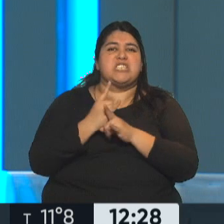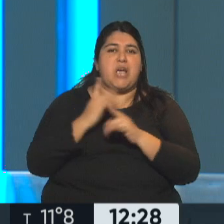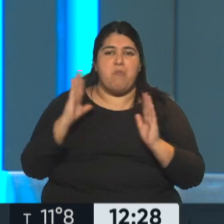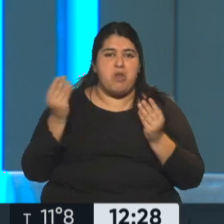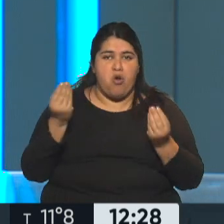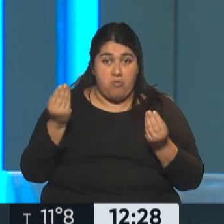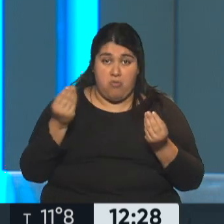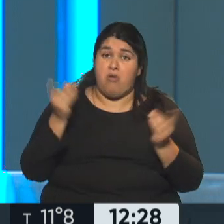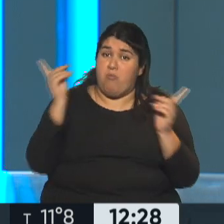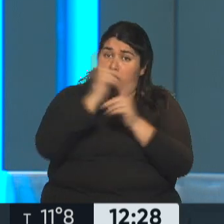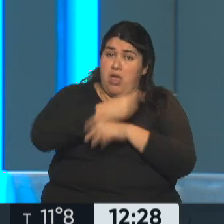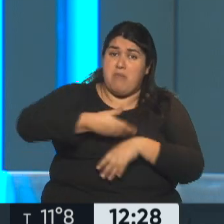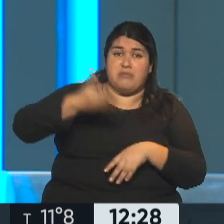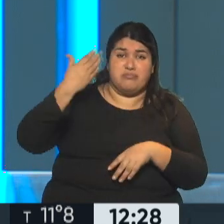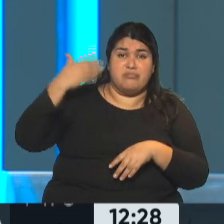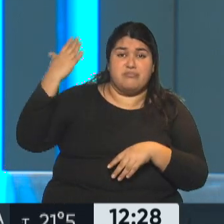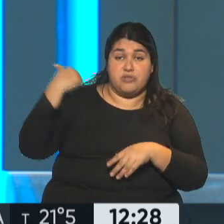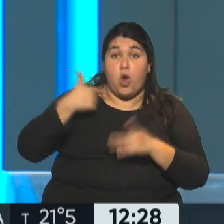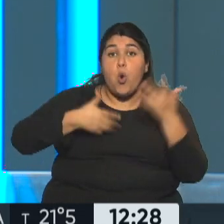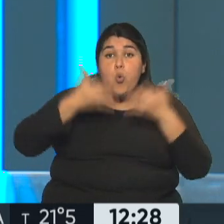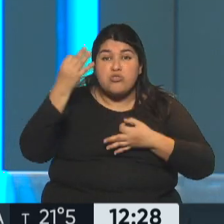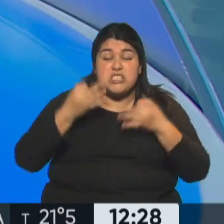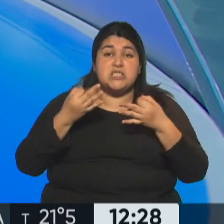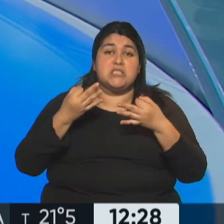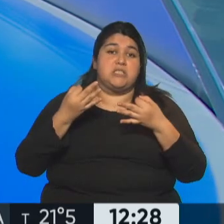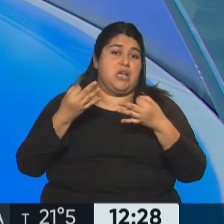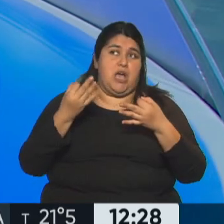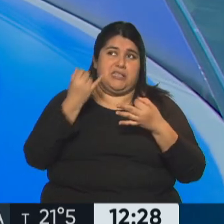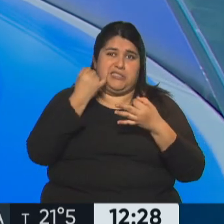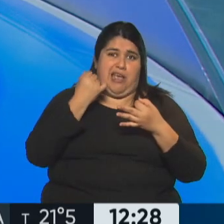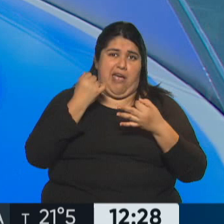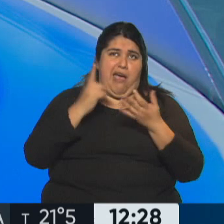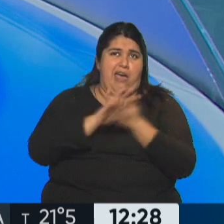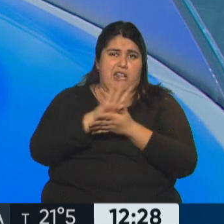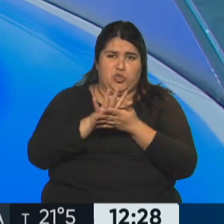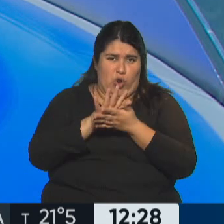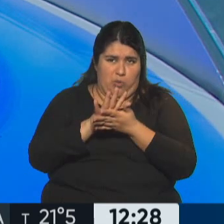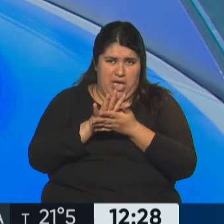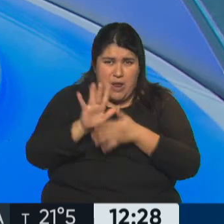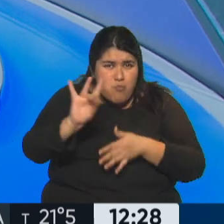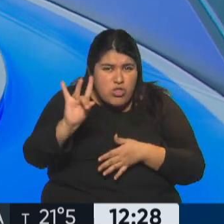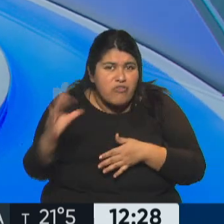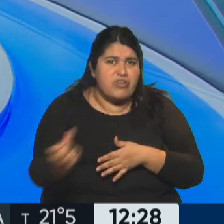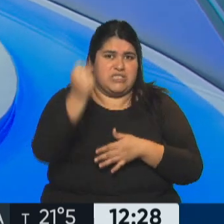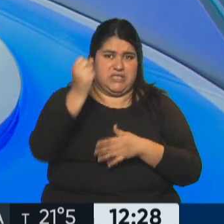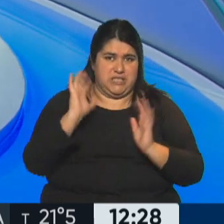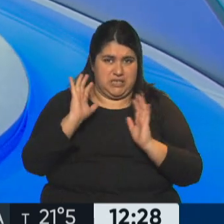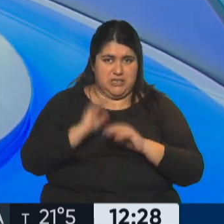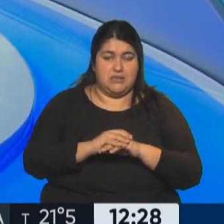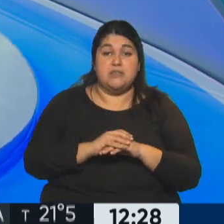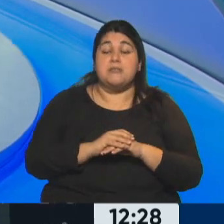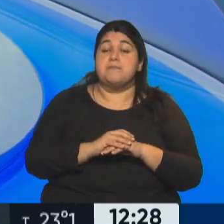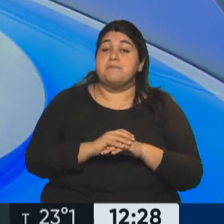problema estructural que la justicia no alcanza o pocas veces alcanza a resolver. Bueno, no solamente que